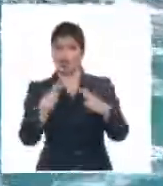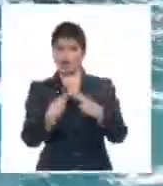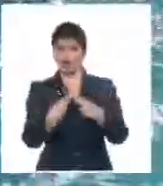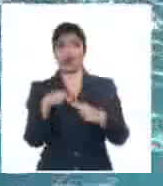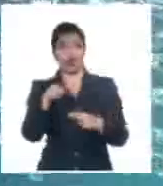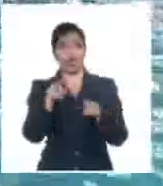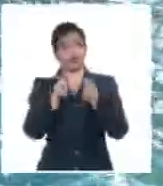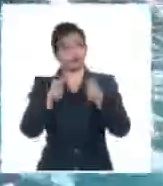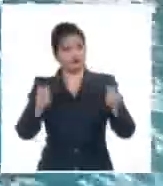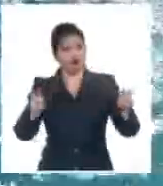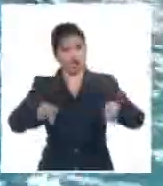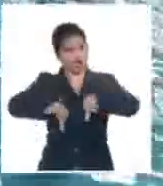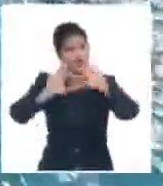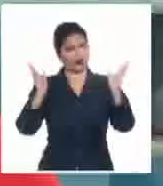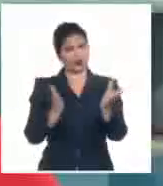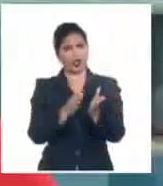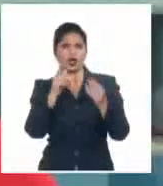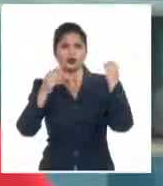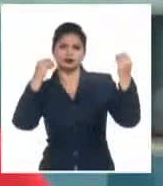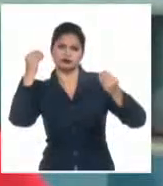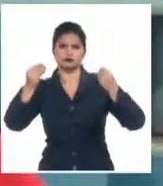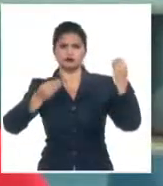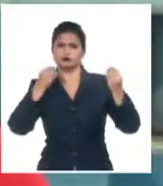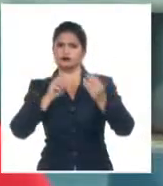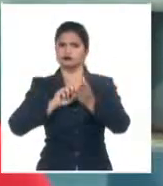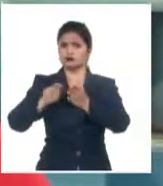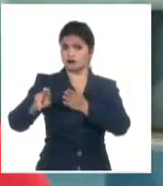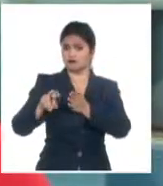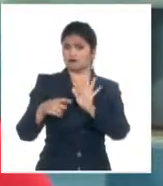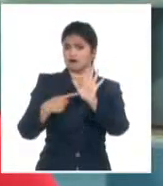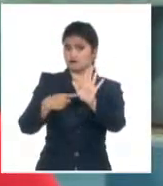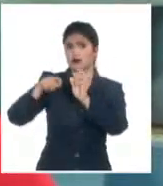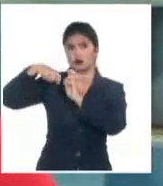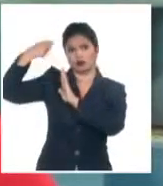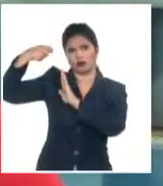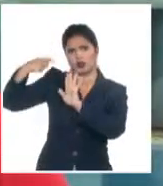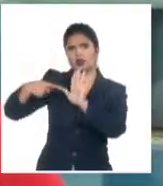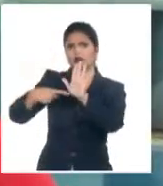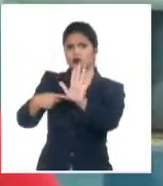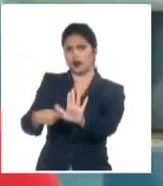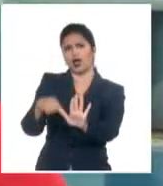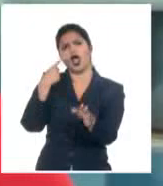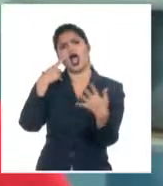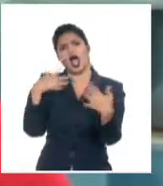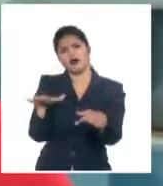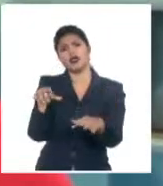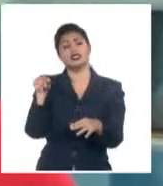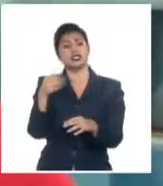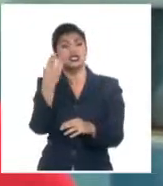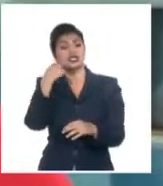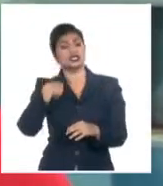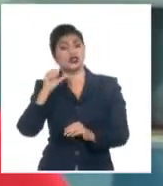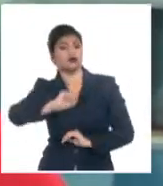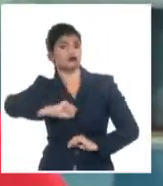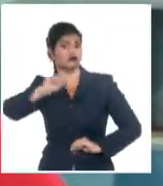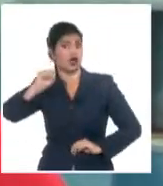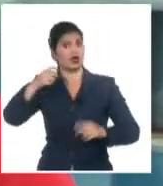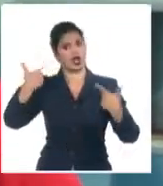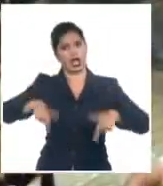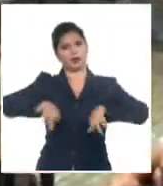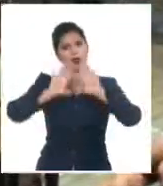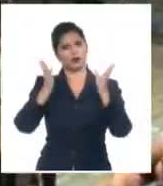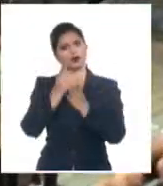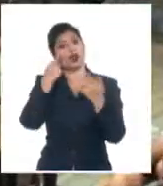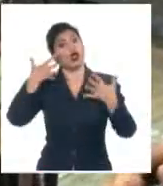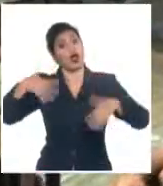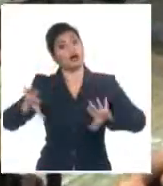inédita, pues trataremos de enviárselo apoyado en las evidencias, en las imágenes y eso, a ver si es aprobada.